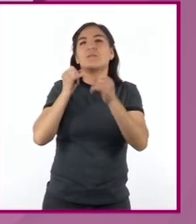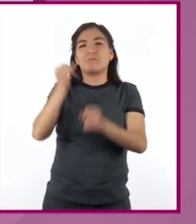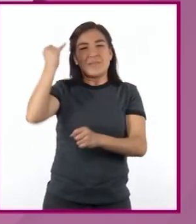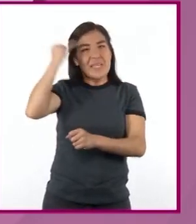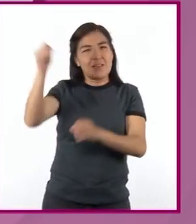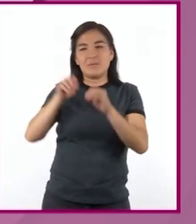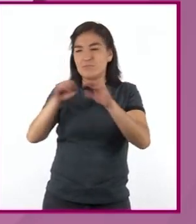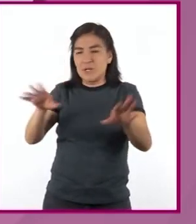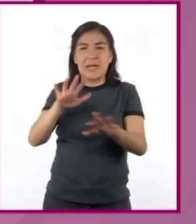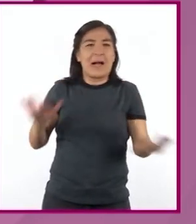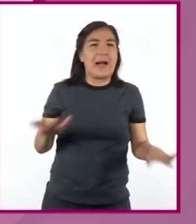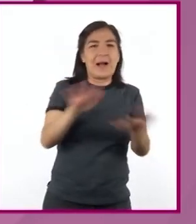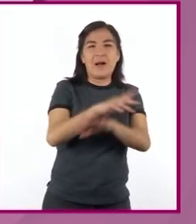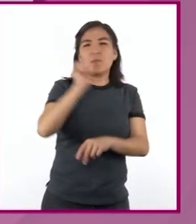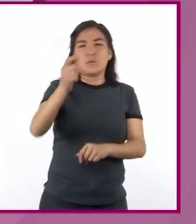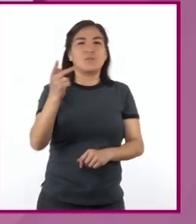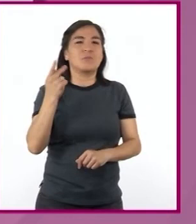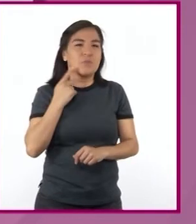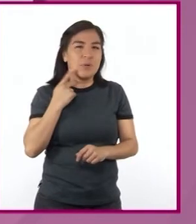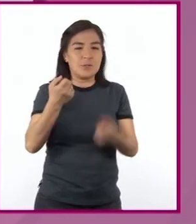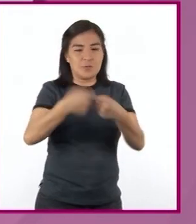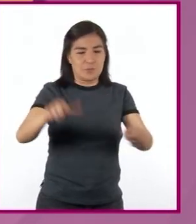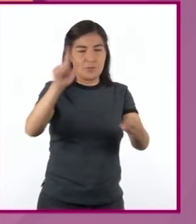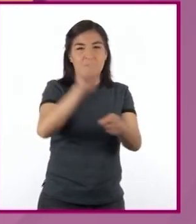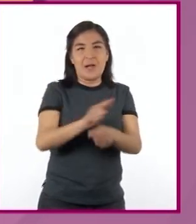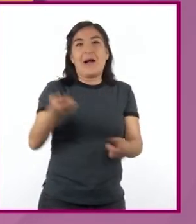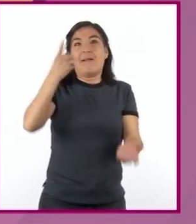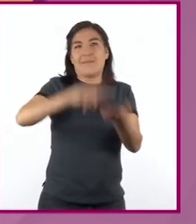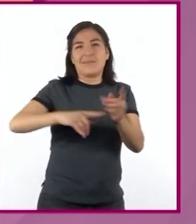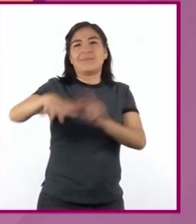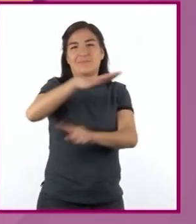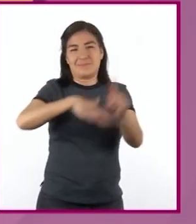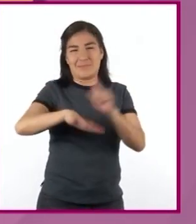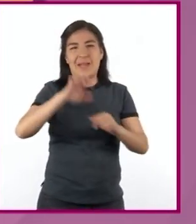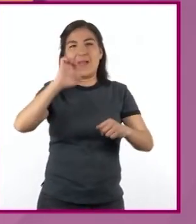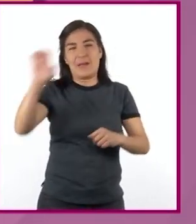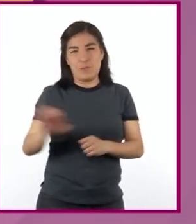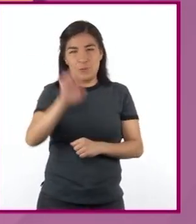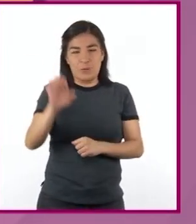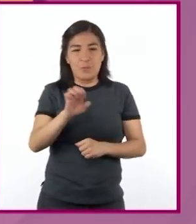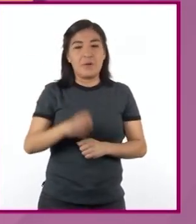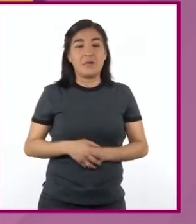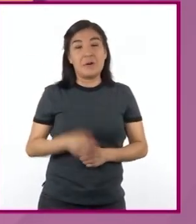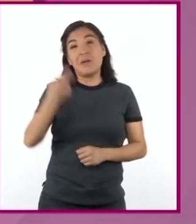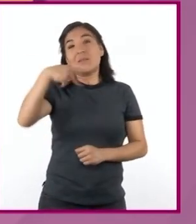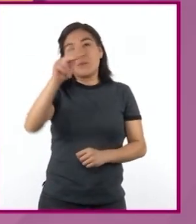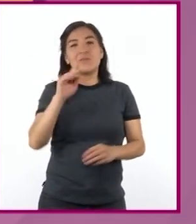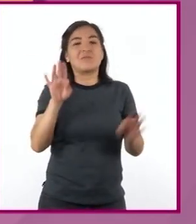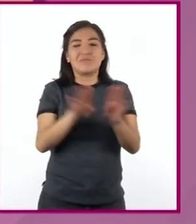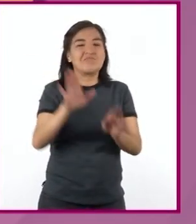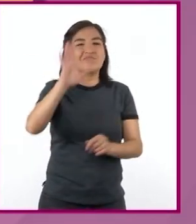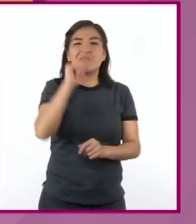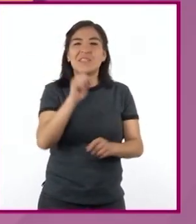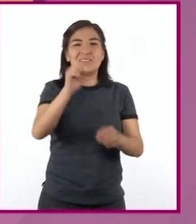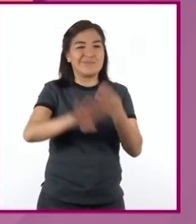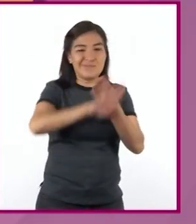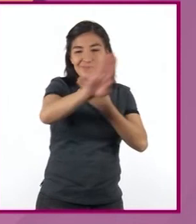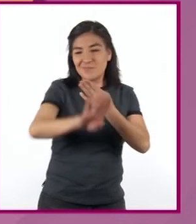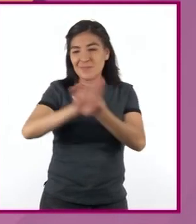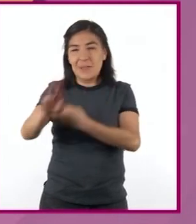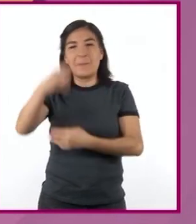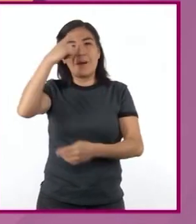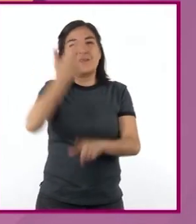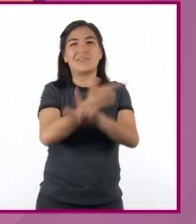cambios políticos y sociales que sucedían en Europa. Sin embargo, no pudieron evitar que los ideales del liberalismo